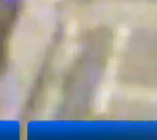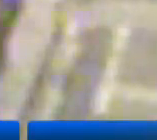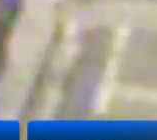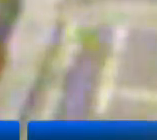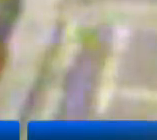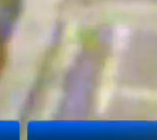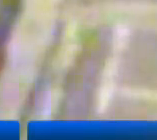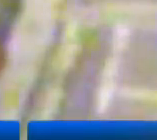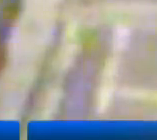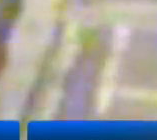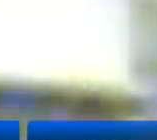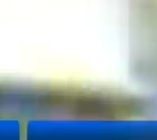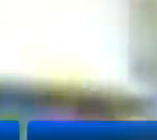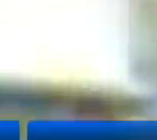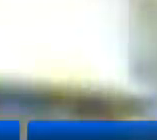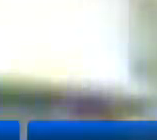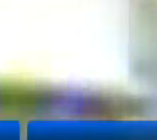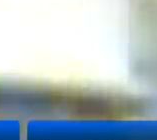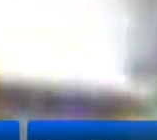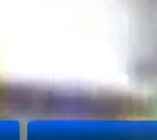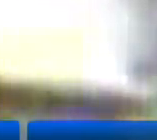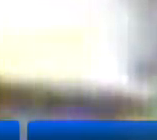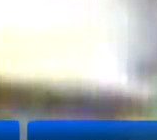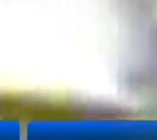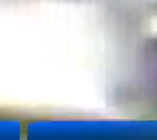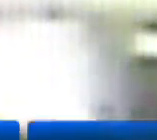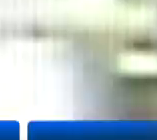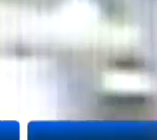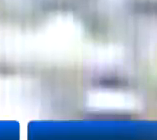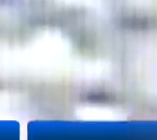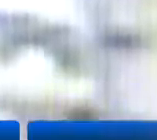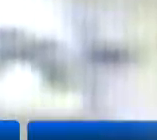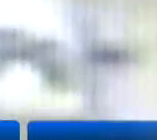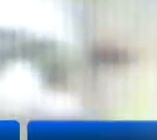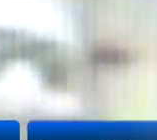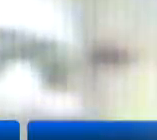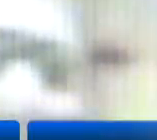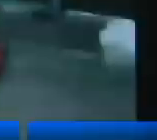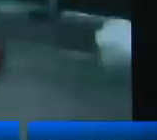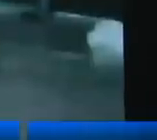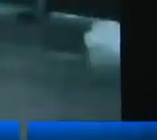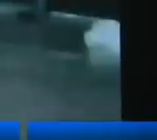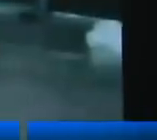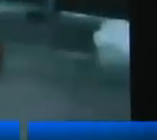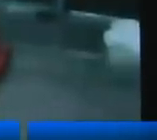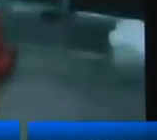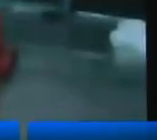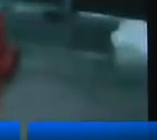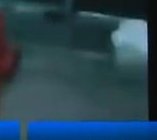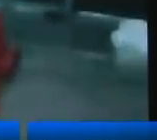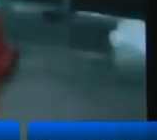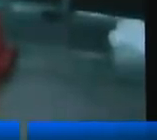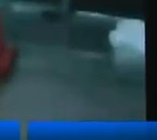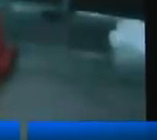Se detuvo justo en la entrada principal y en la oscuridad de la madrugada, pues eran aproximadamente las 5:15 de la mañana. Un sujeto que iba en el asiento